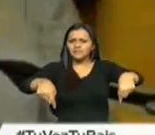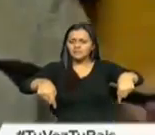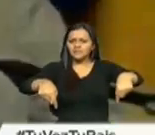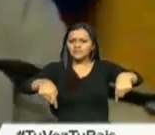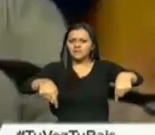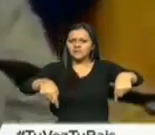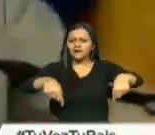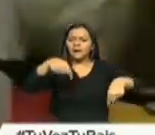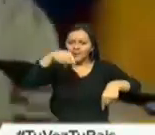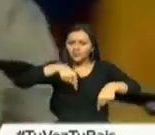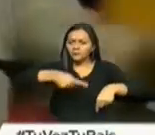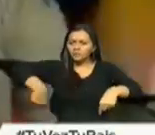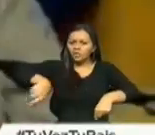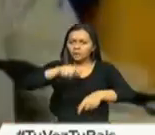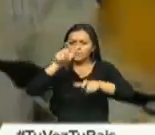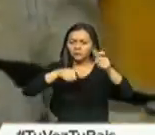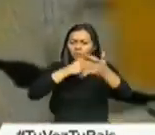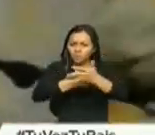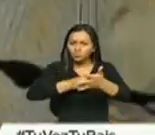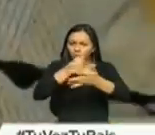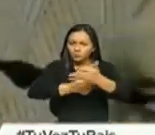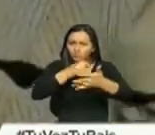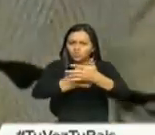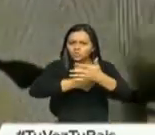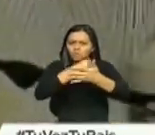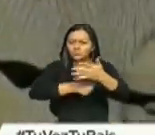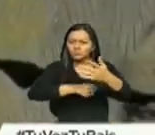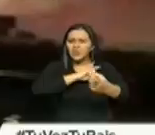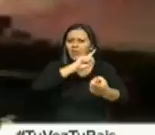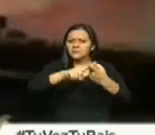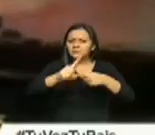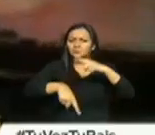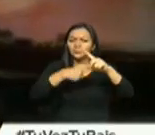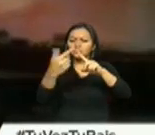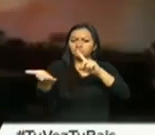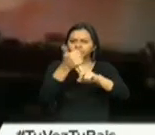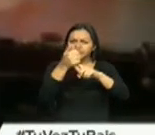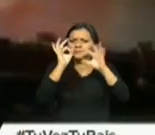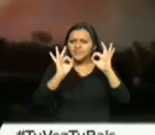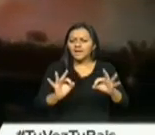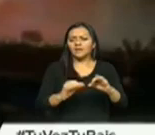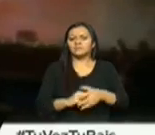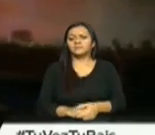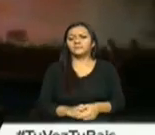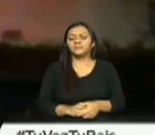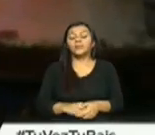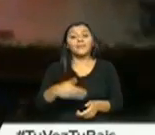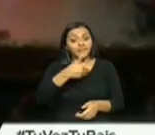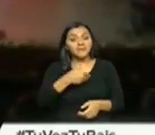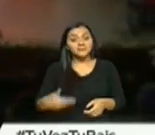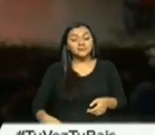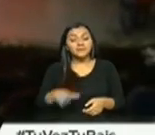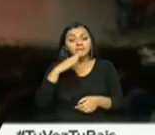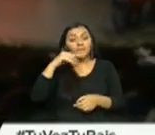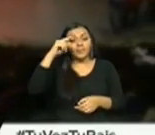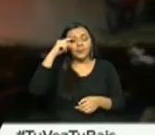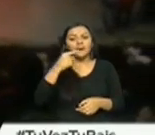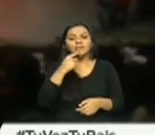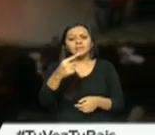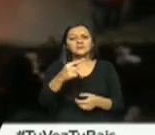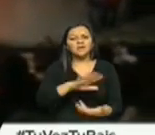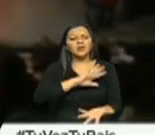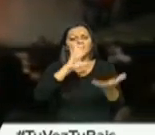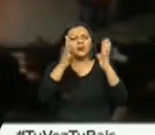este. Y es esta vida la que hay que pelear para que la gente viva mejor. El jefe de Estado manifestó que la Revolución Ciudadana se